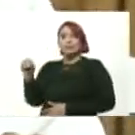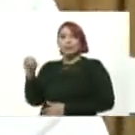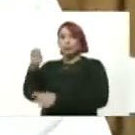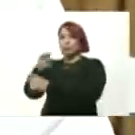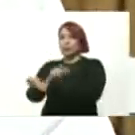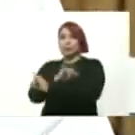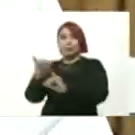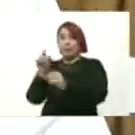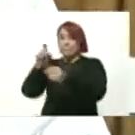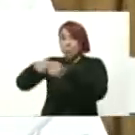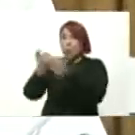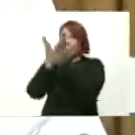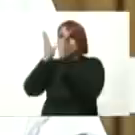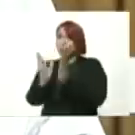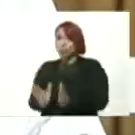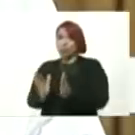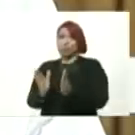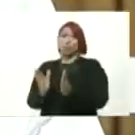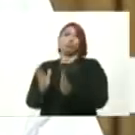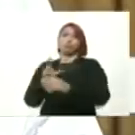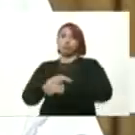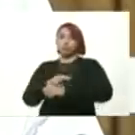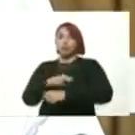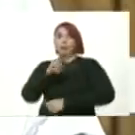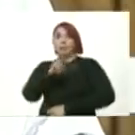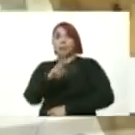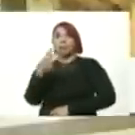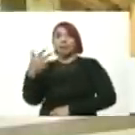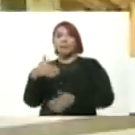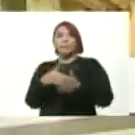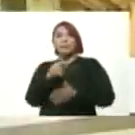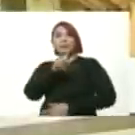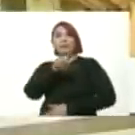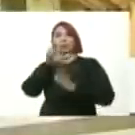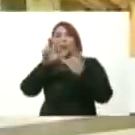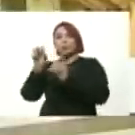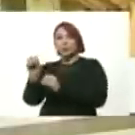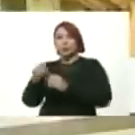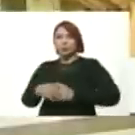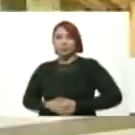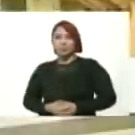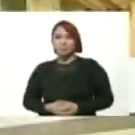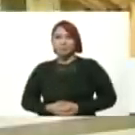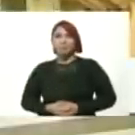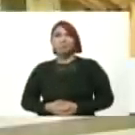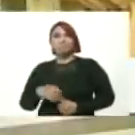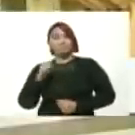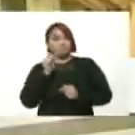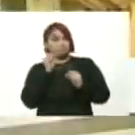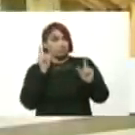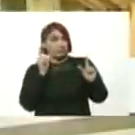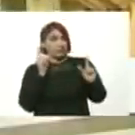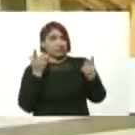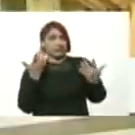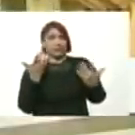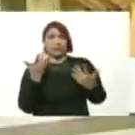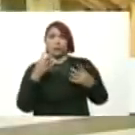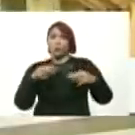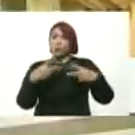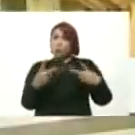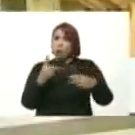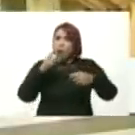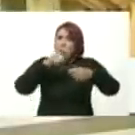medicina 23 mil 180 23 mil ciento 180 nuevos